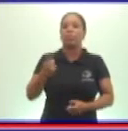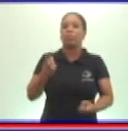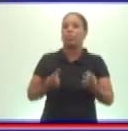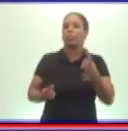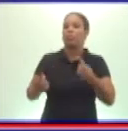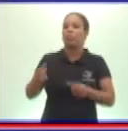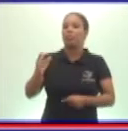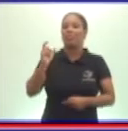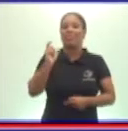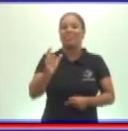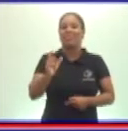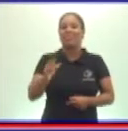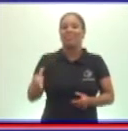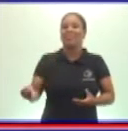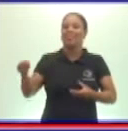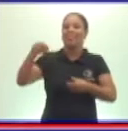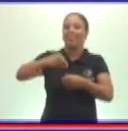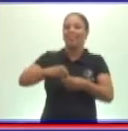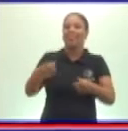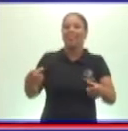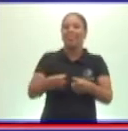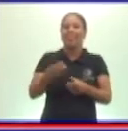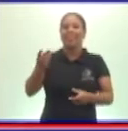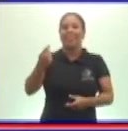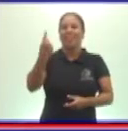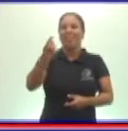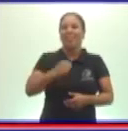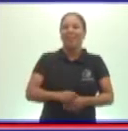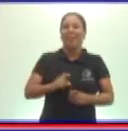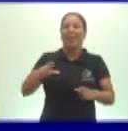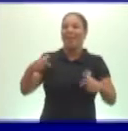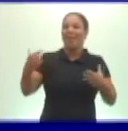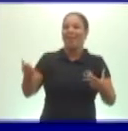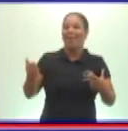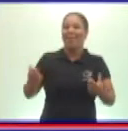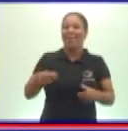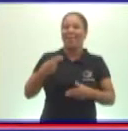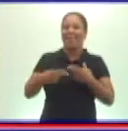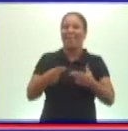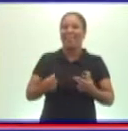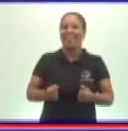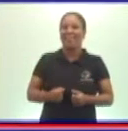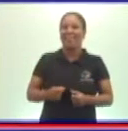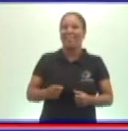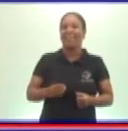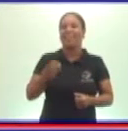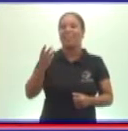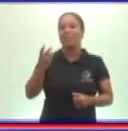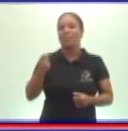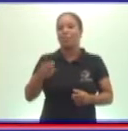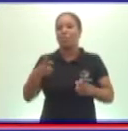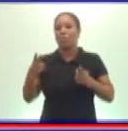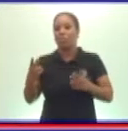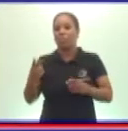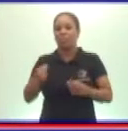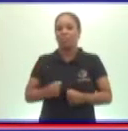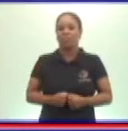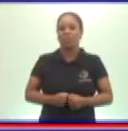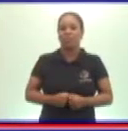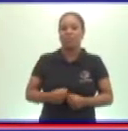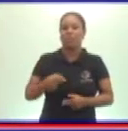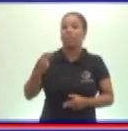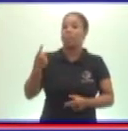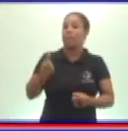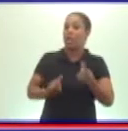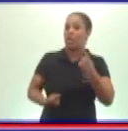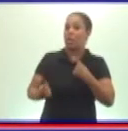poco que aborda la unidad número 1, la cual va a suceder a la unidad número 2, ¿no?, que se titula